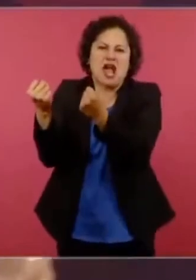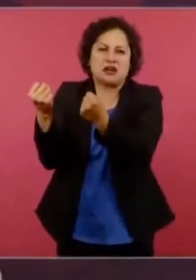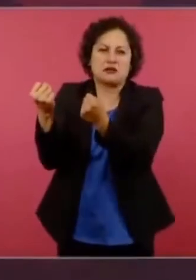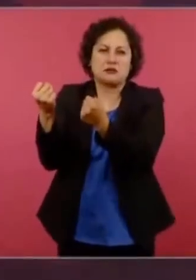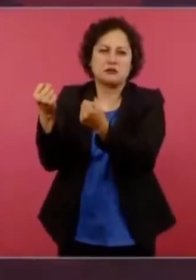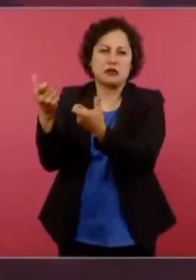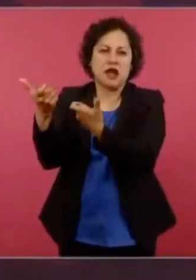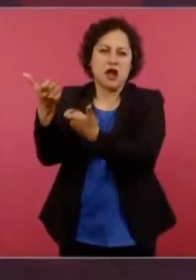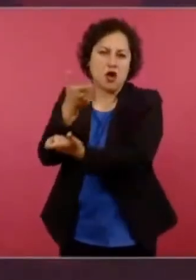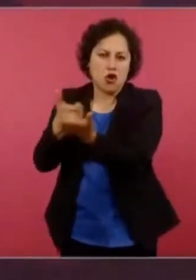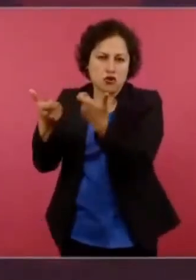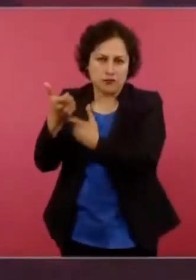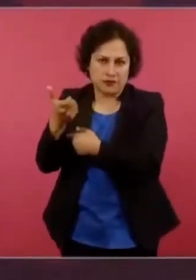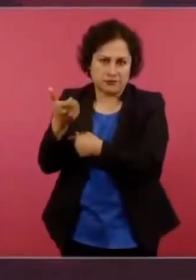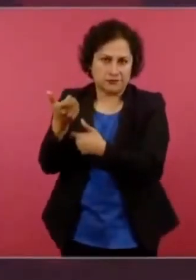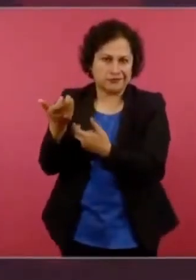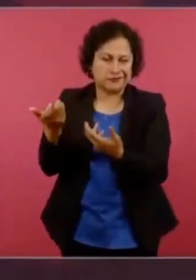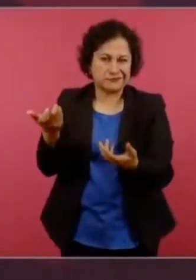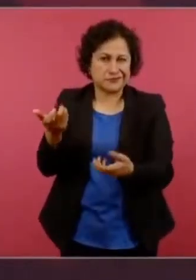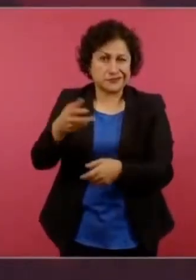eso,